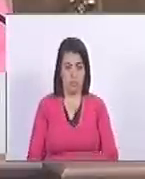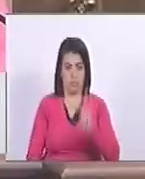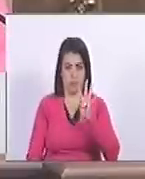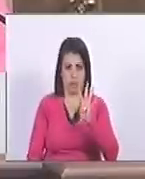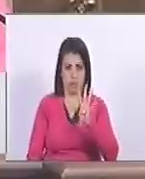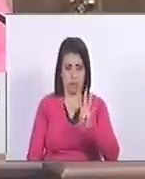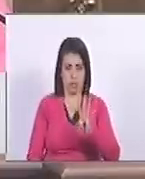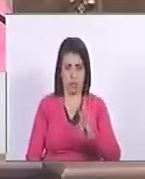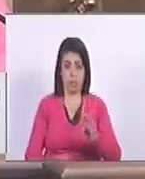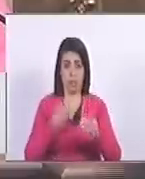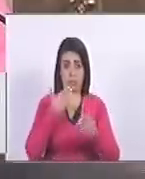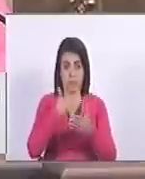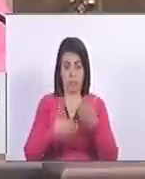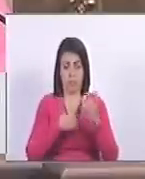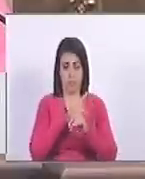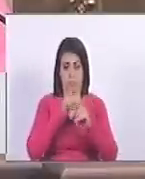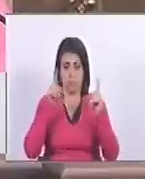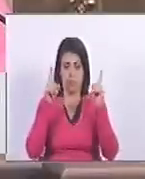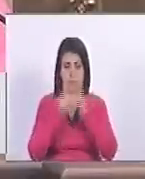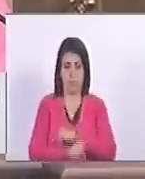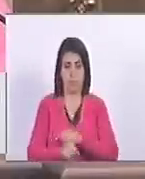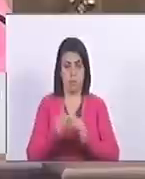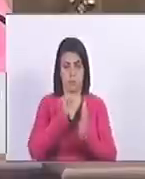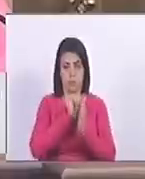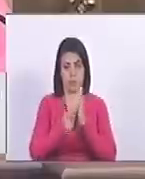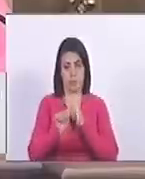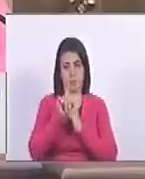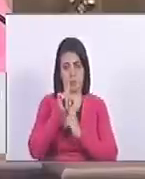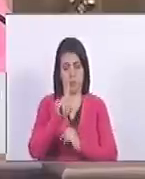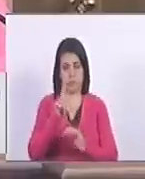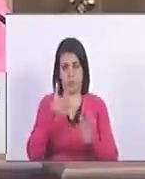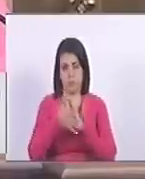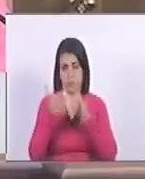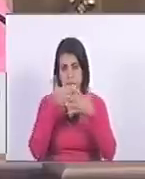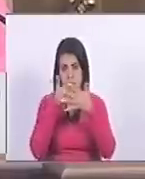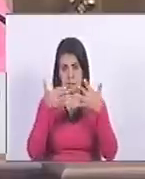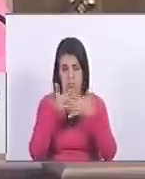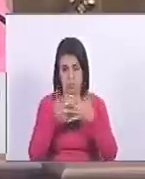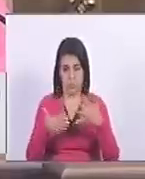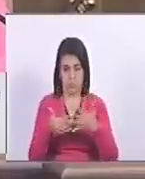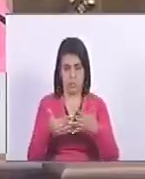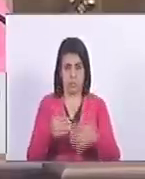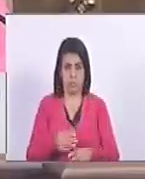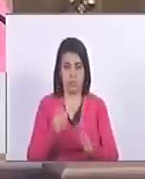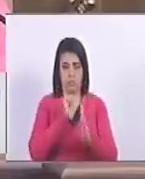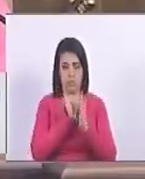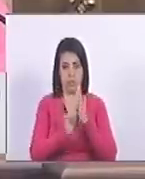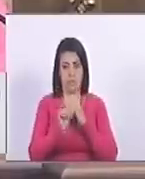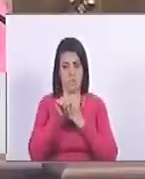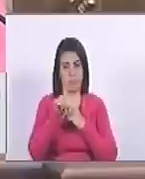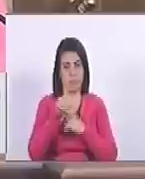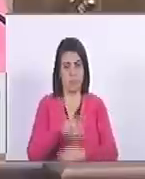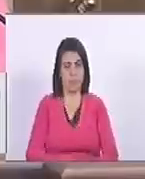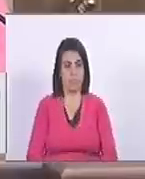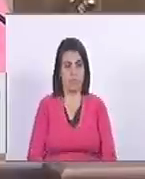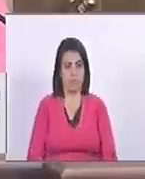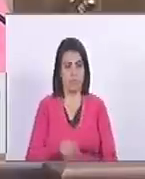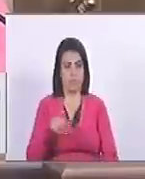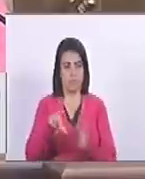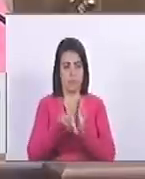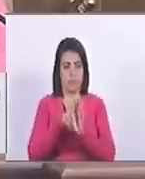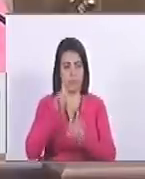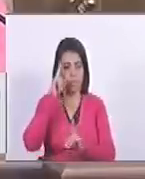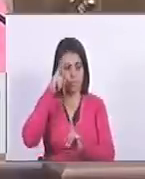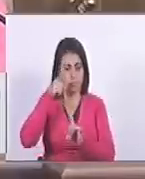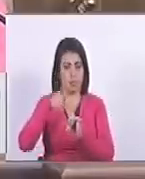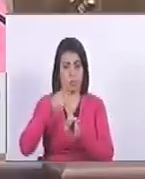Cuarto, se propone modificar el artículo 1, el cual queda redactado en los siguientes términos. Artículo 1, esta ley tiene